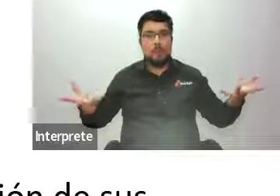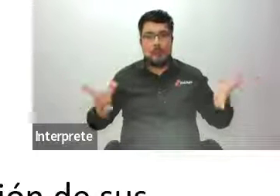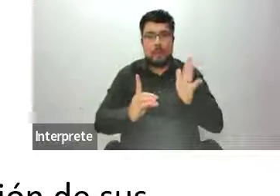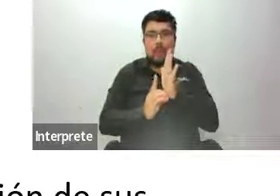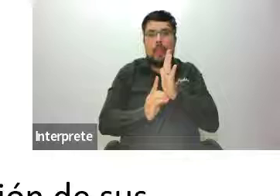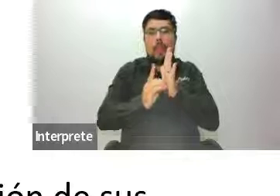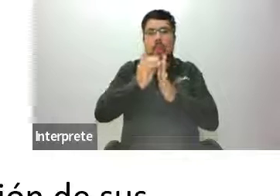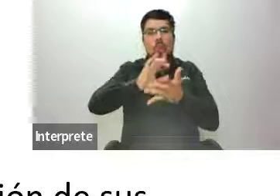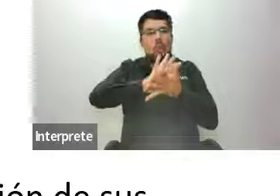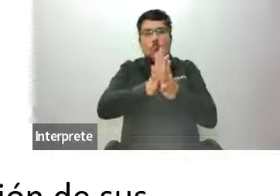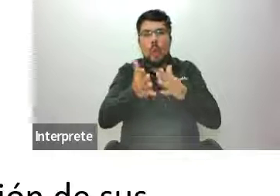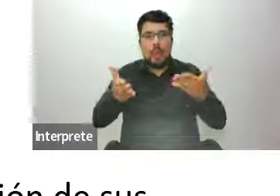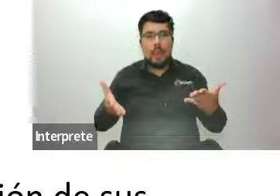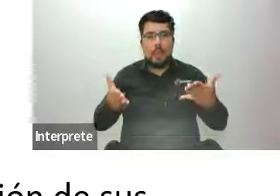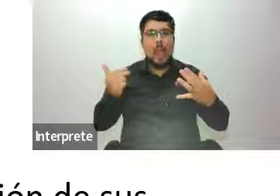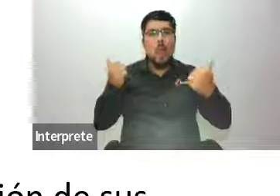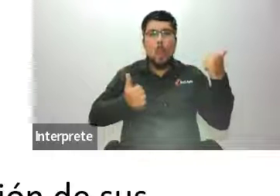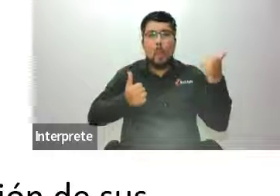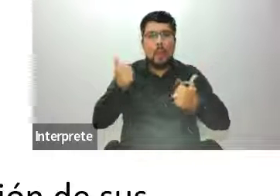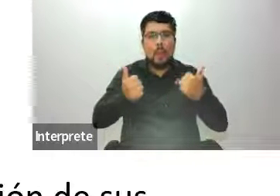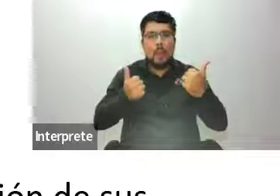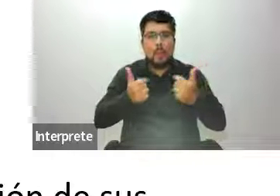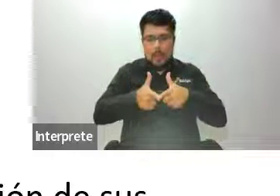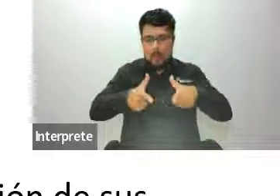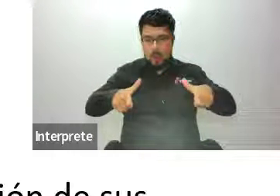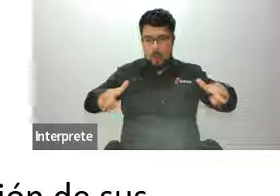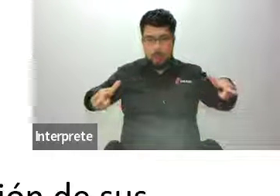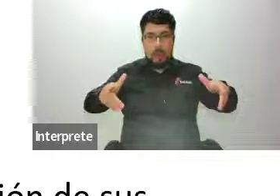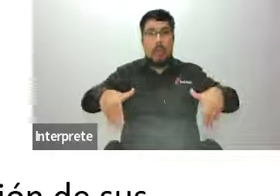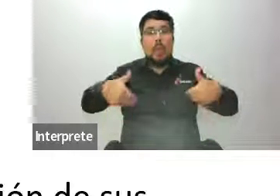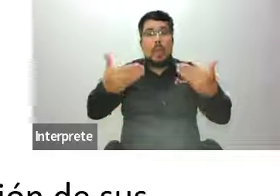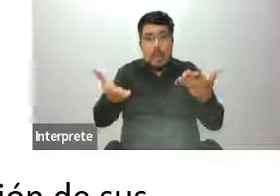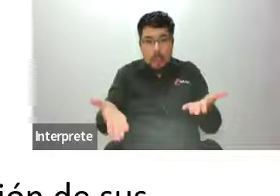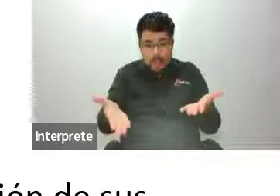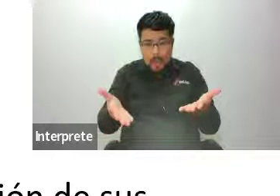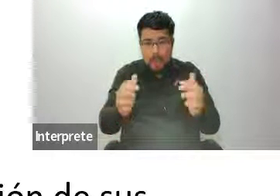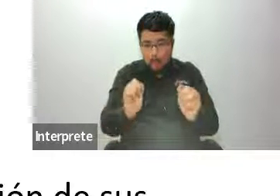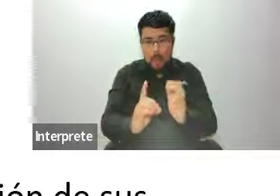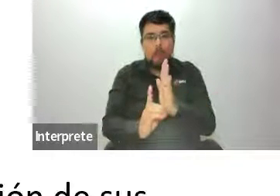aquellas competencias lingüísticas y dar posibilidad al desarrollo de una lengua.